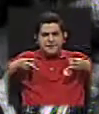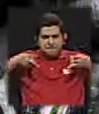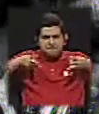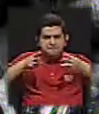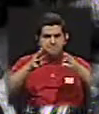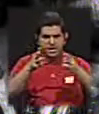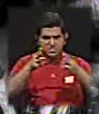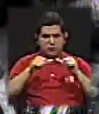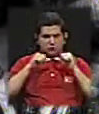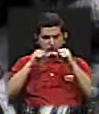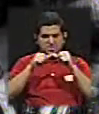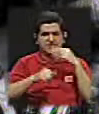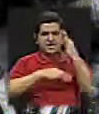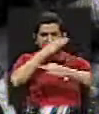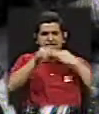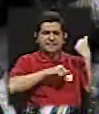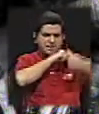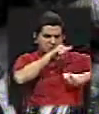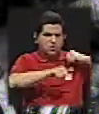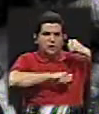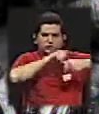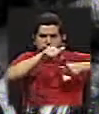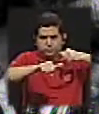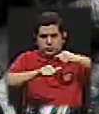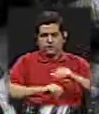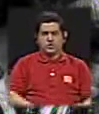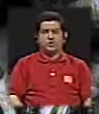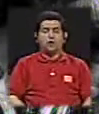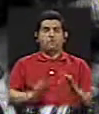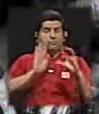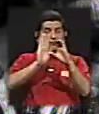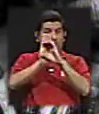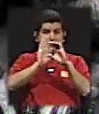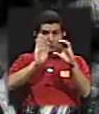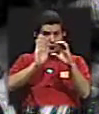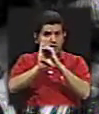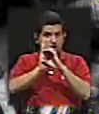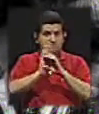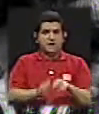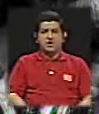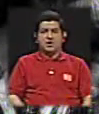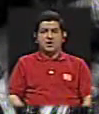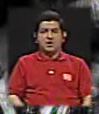fuera antropológica, en la que la fotografía